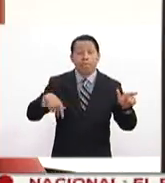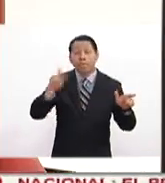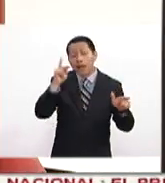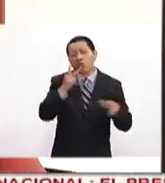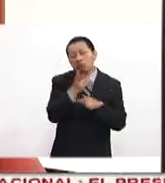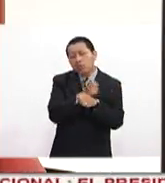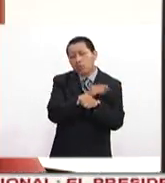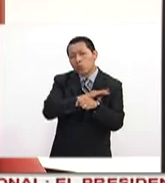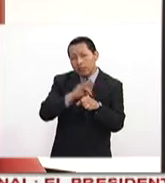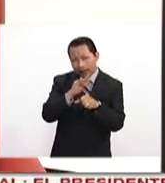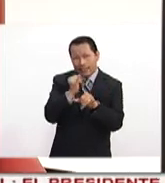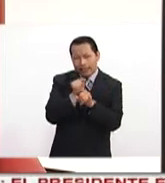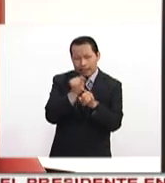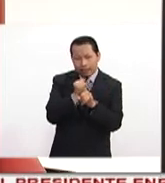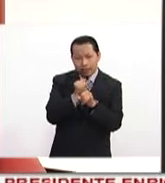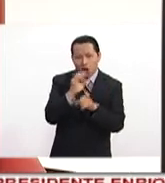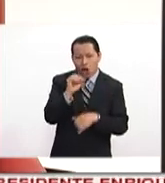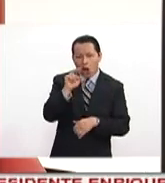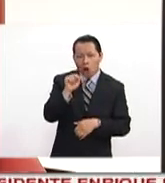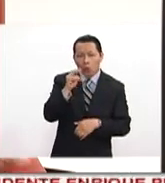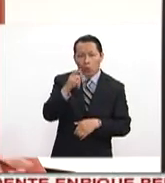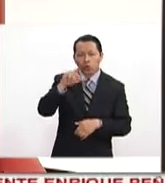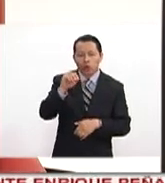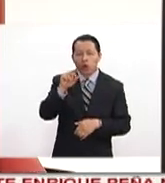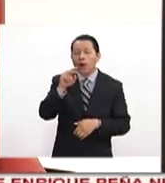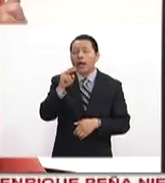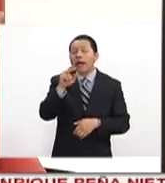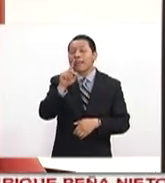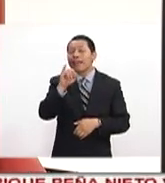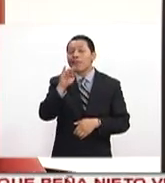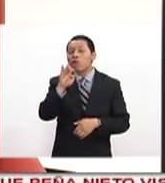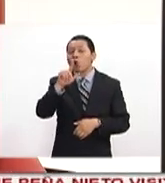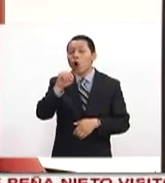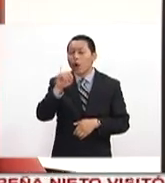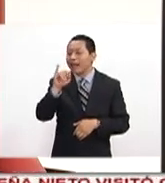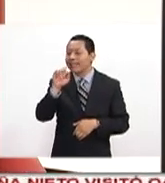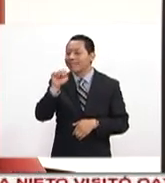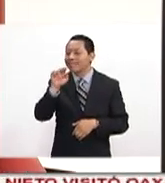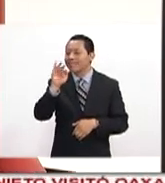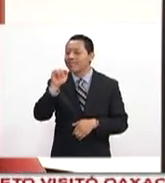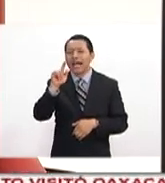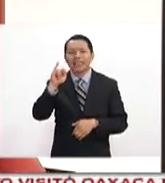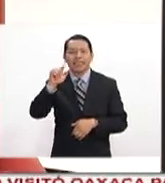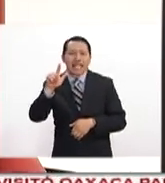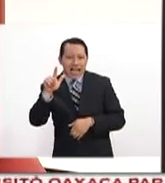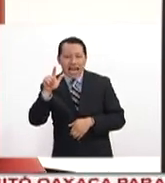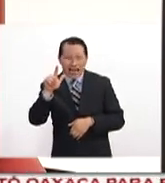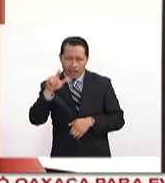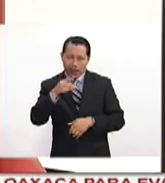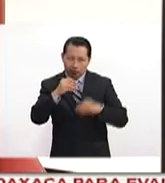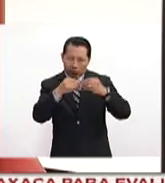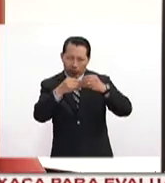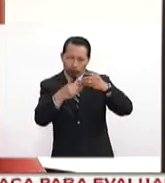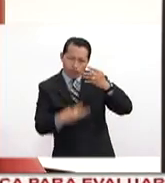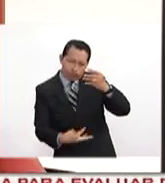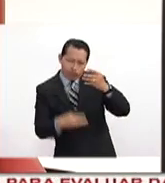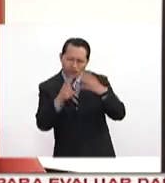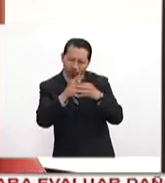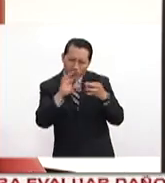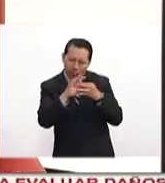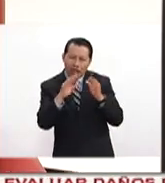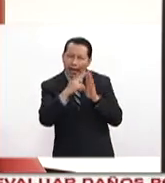en la página concurso de dibujo infantil para que ahí puedan ver todos los detalles de la convocatoria,